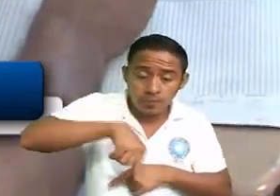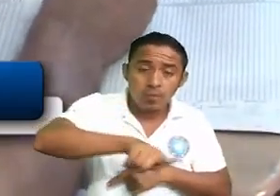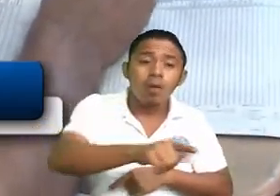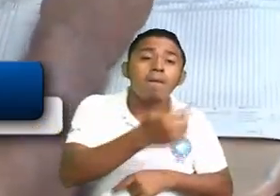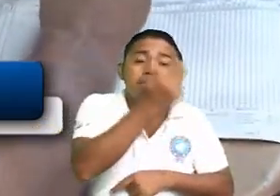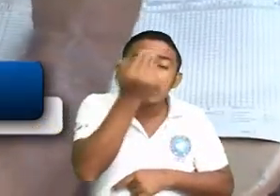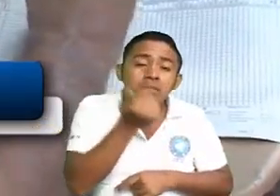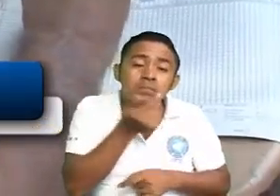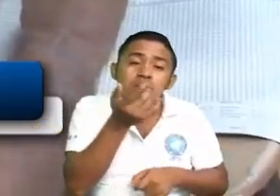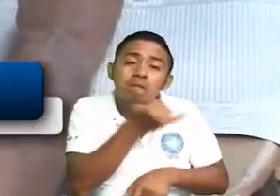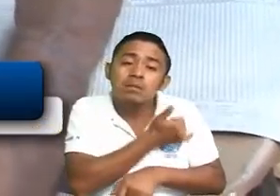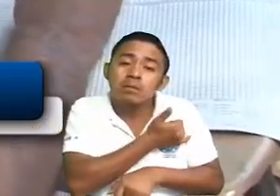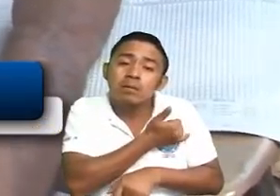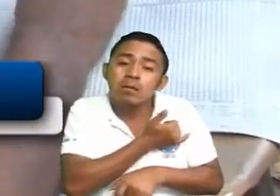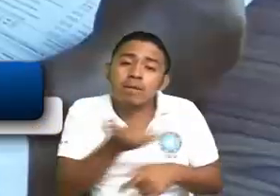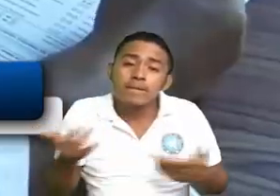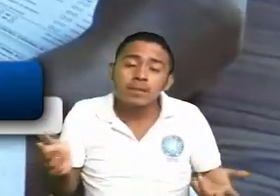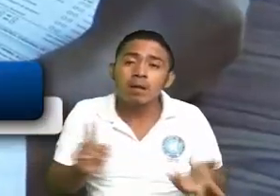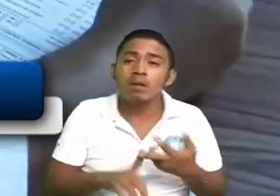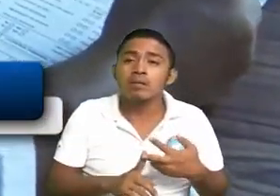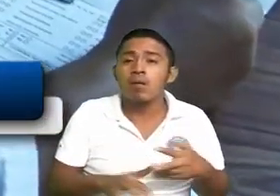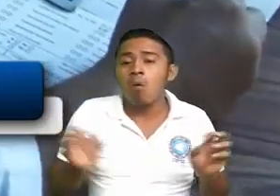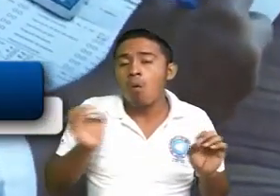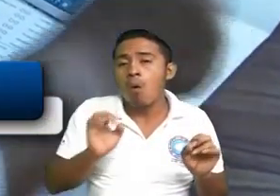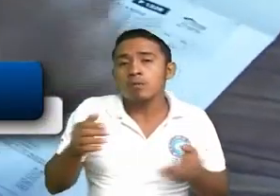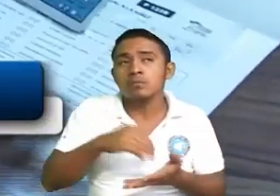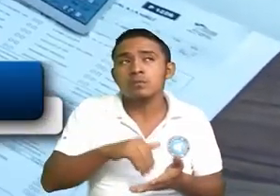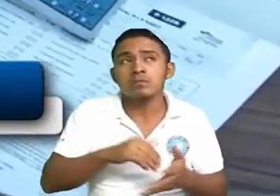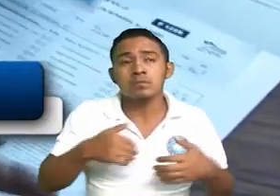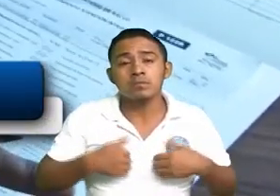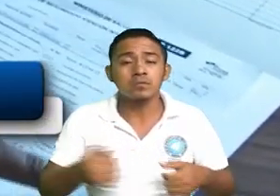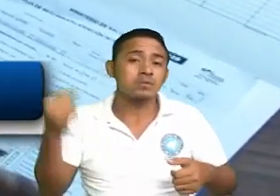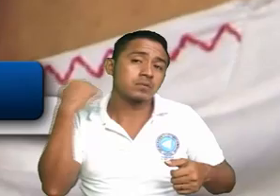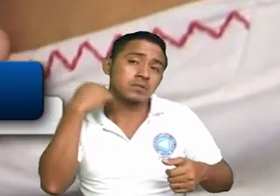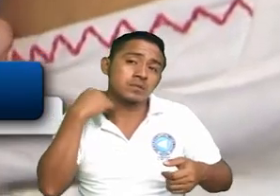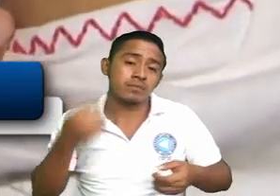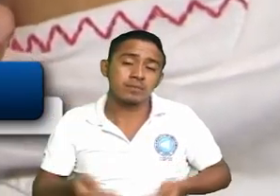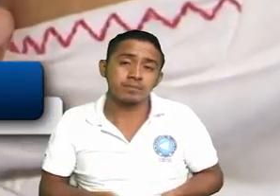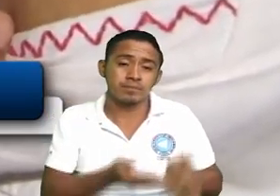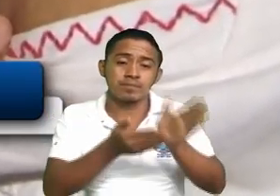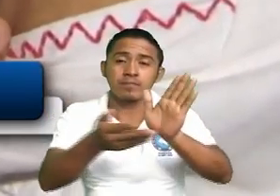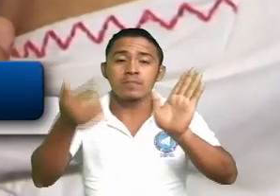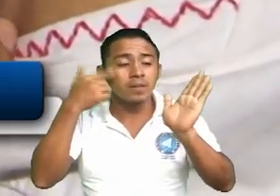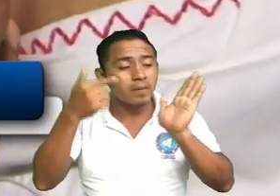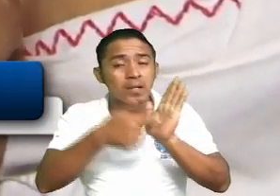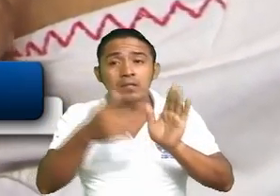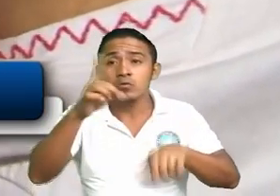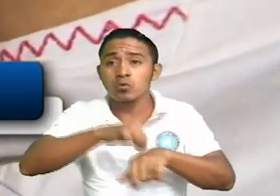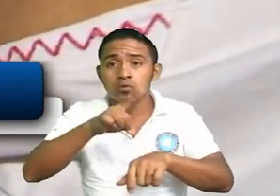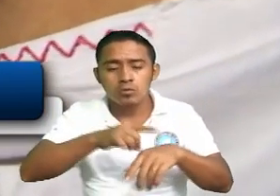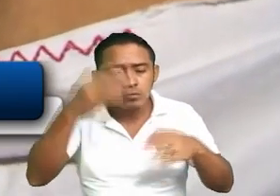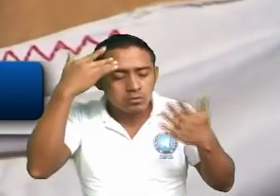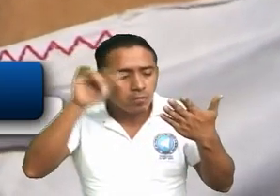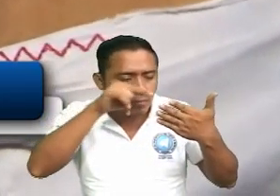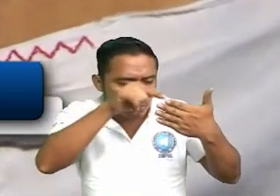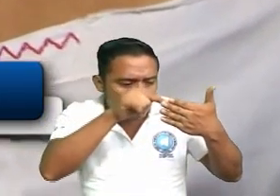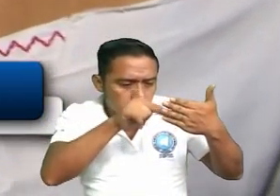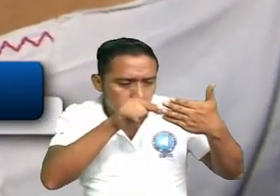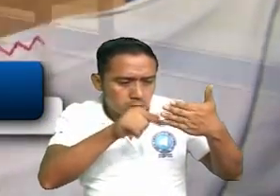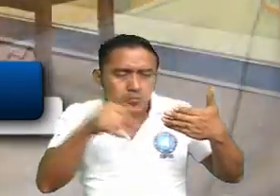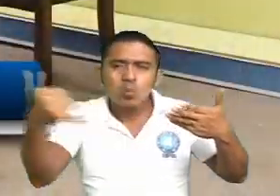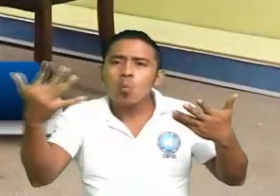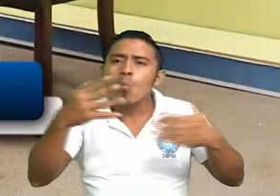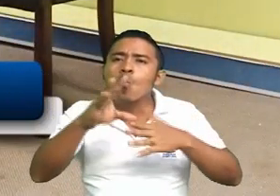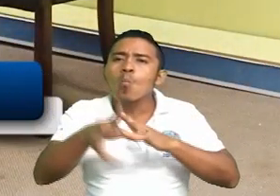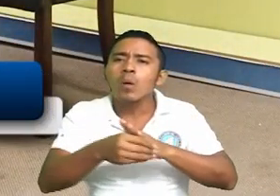cuando usted ya sale de una unidad hospitalaria, debe de acudir a un centro de salud para el ingreso al programa de BCD. Tu tarjeta nunca